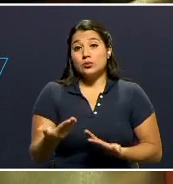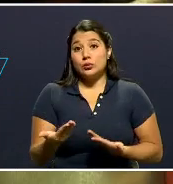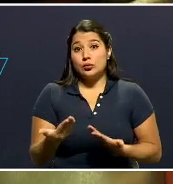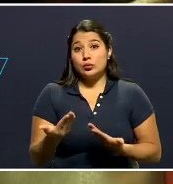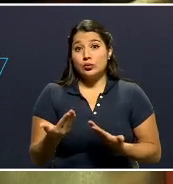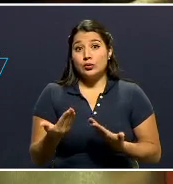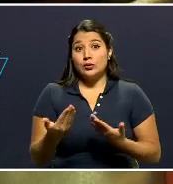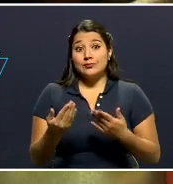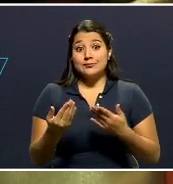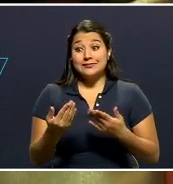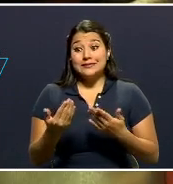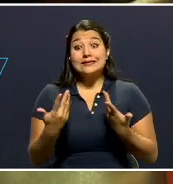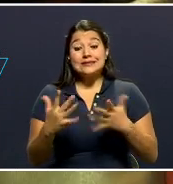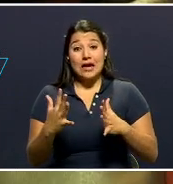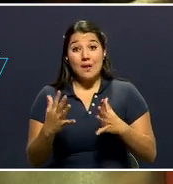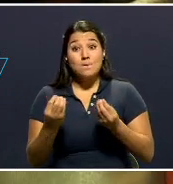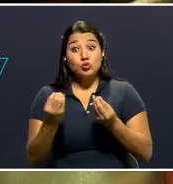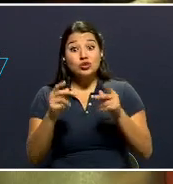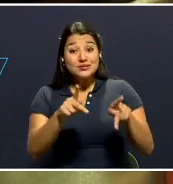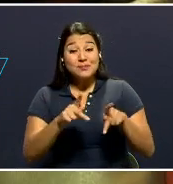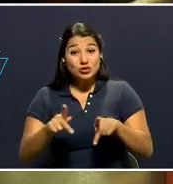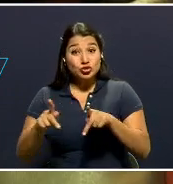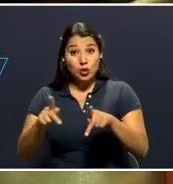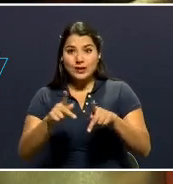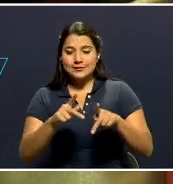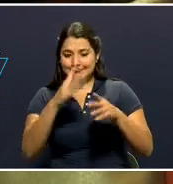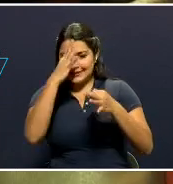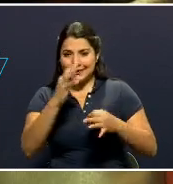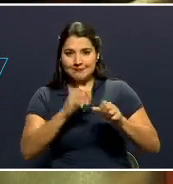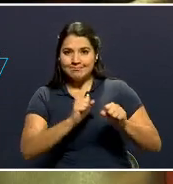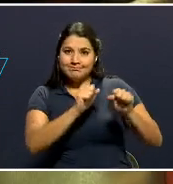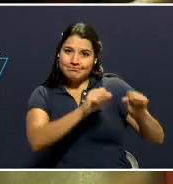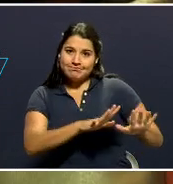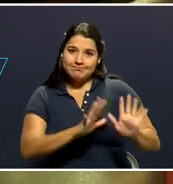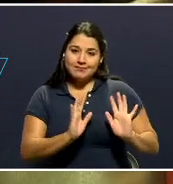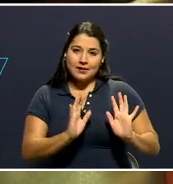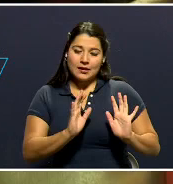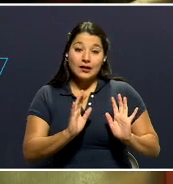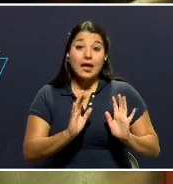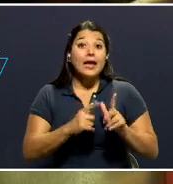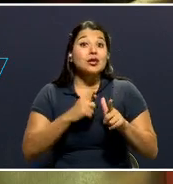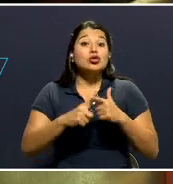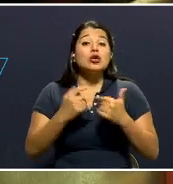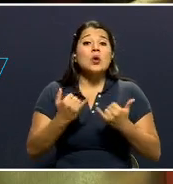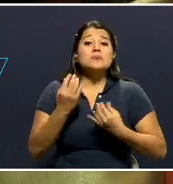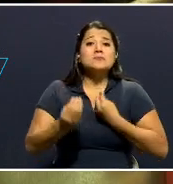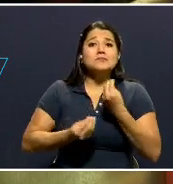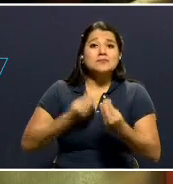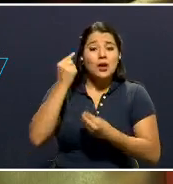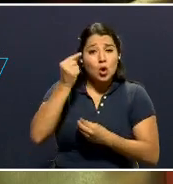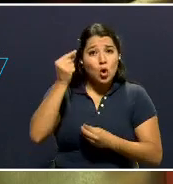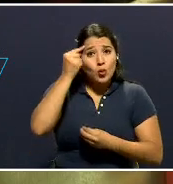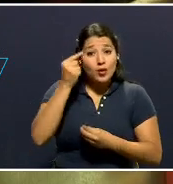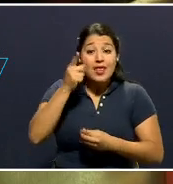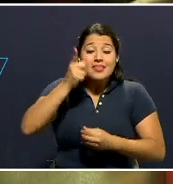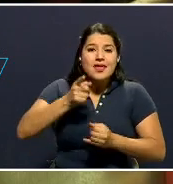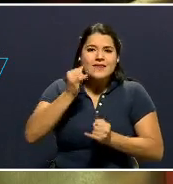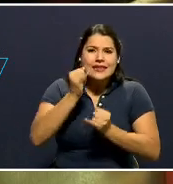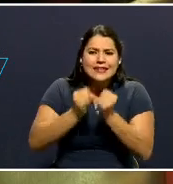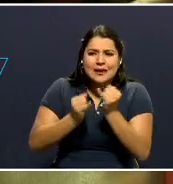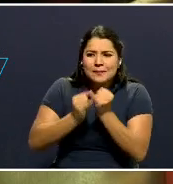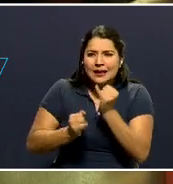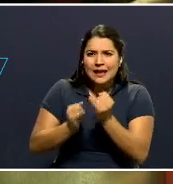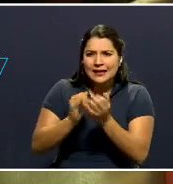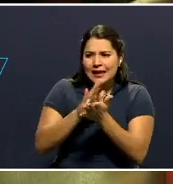las personas que se retiraron ya de la administración Alvarado Quesada. Lo que queda para este gobierno es, digamos, terminar de limar algunas